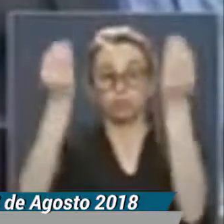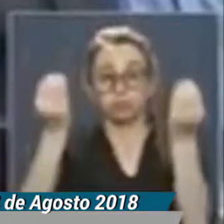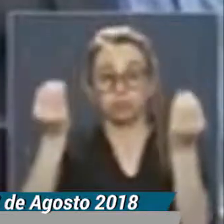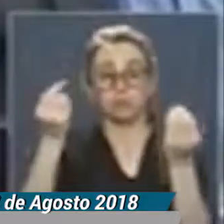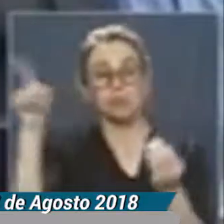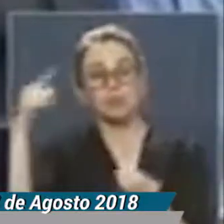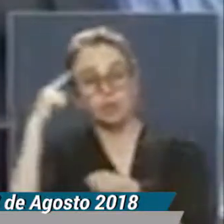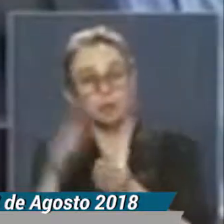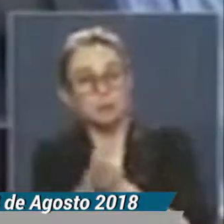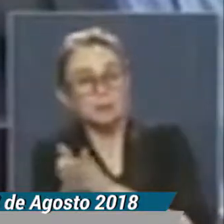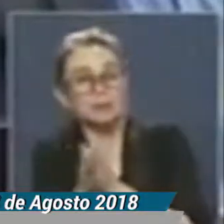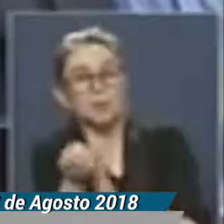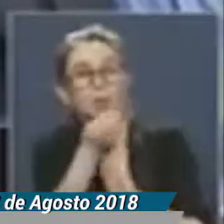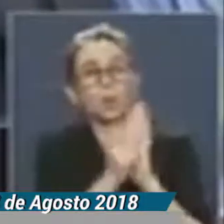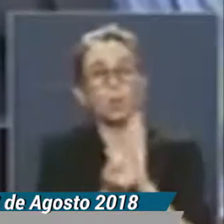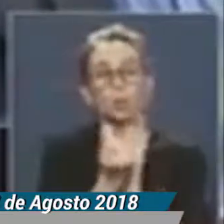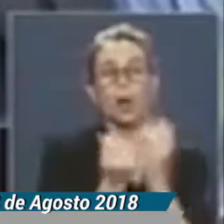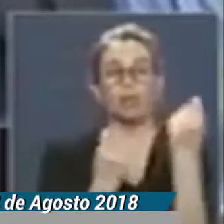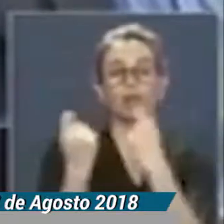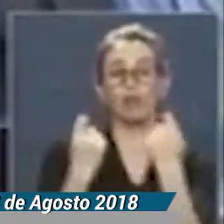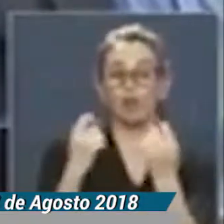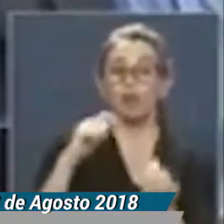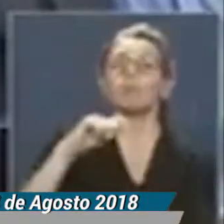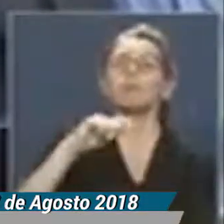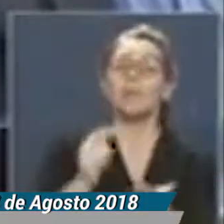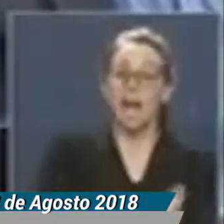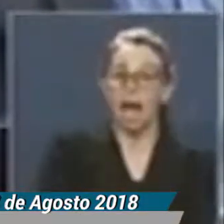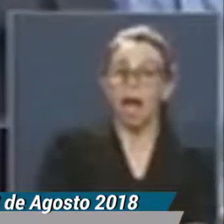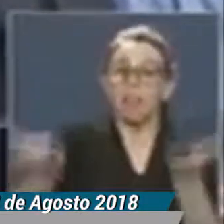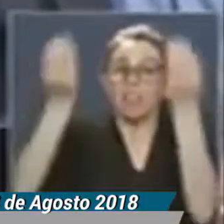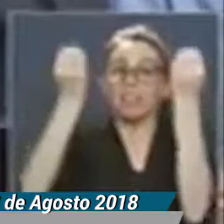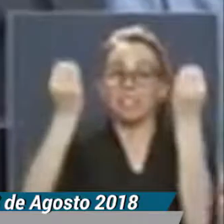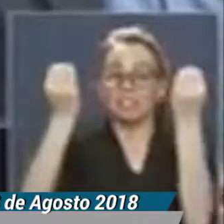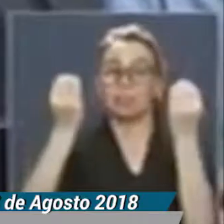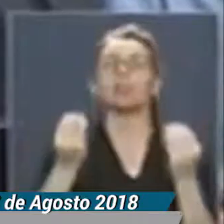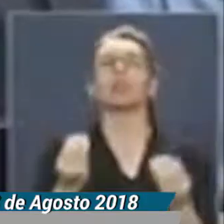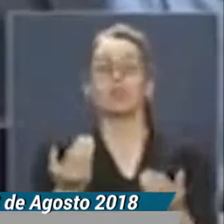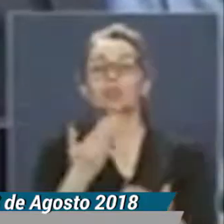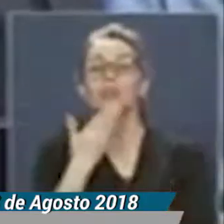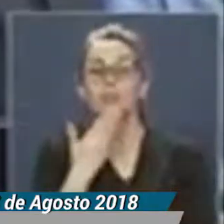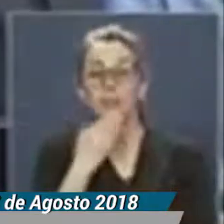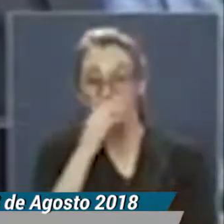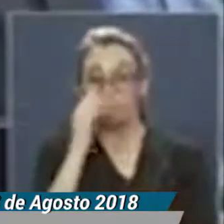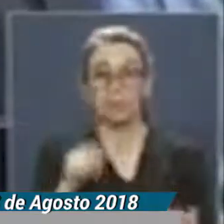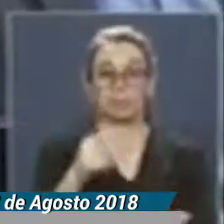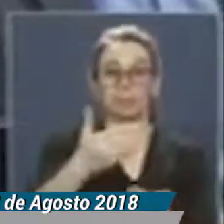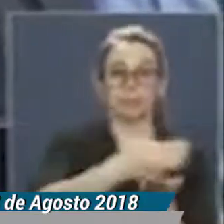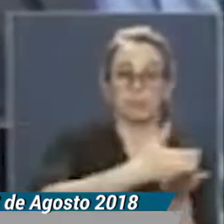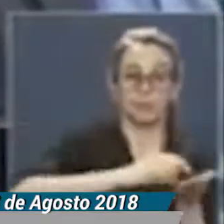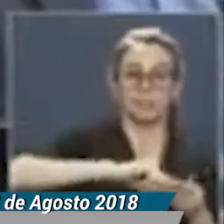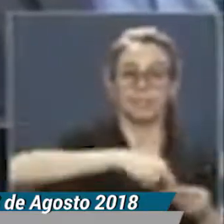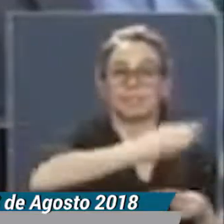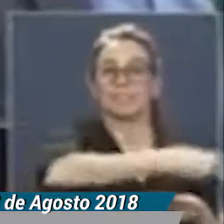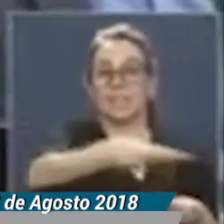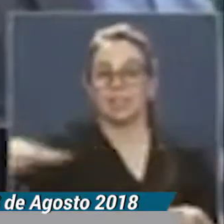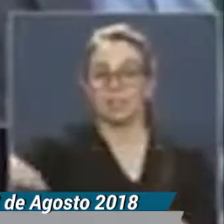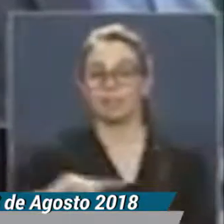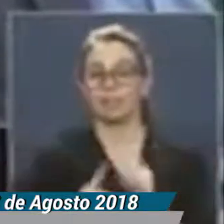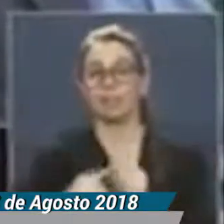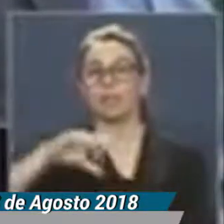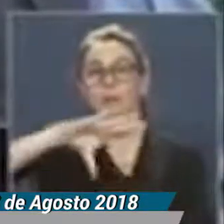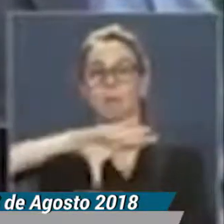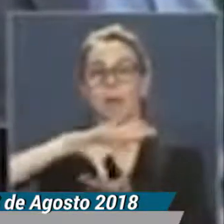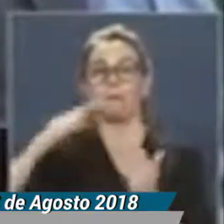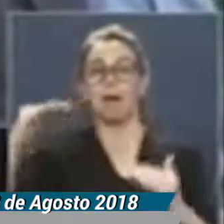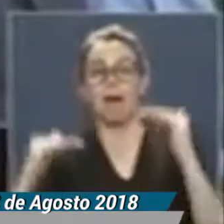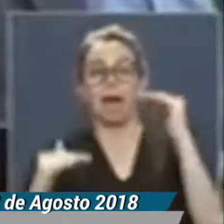las expectativas económicas del crecimiento también generan expectativas distributivas entre las partes para que tengamos un país más